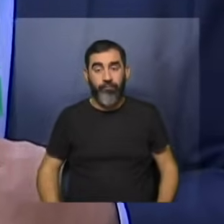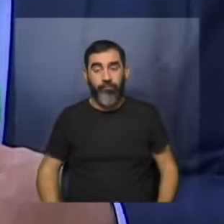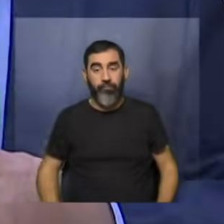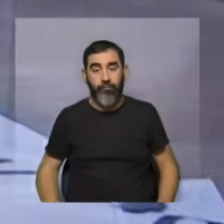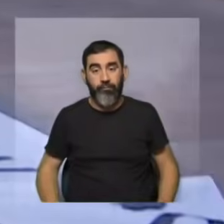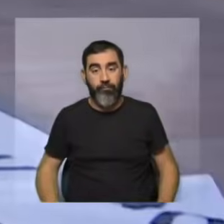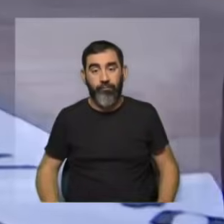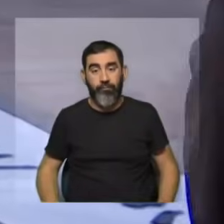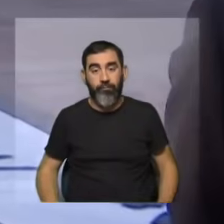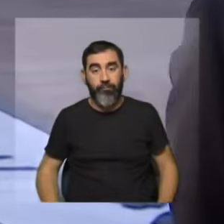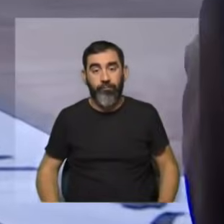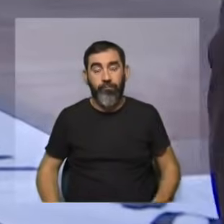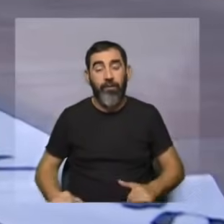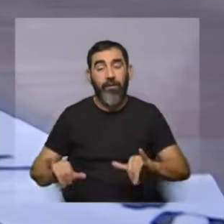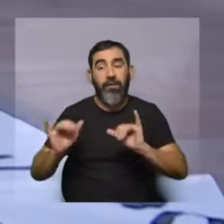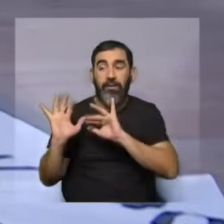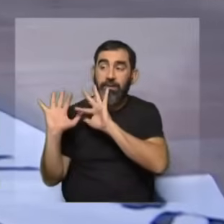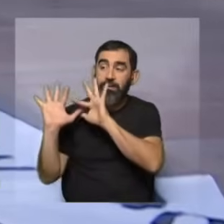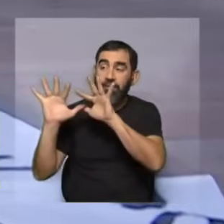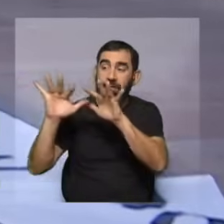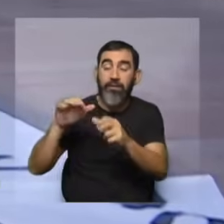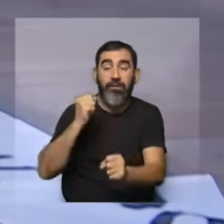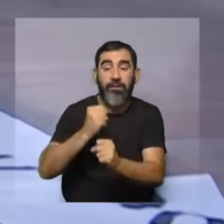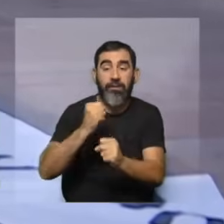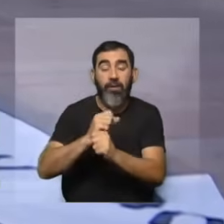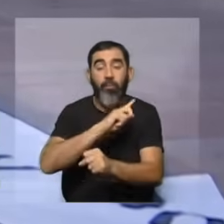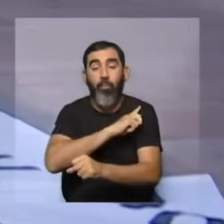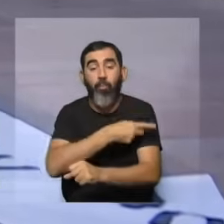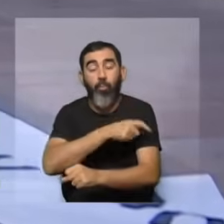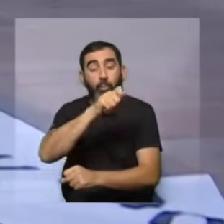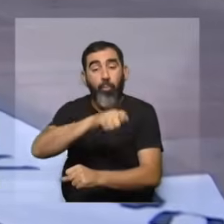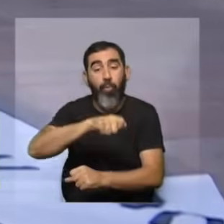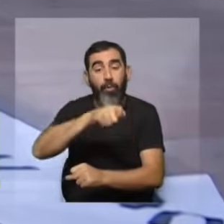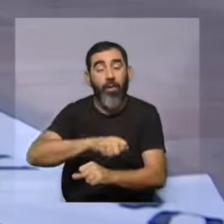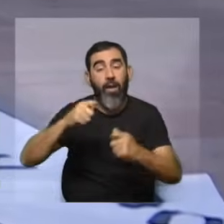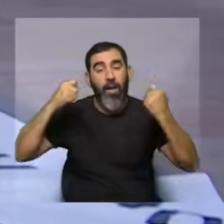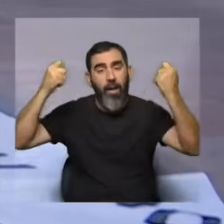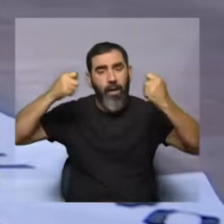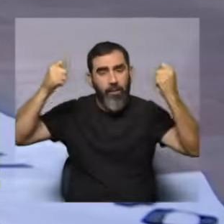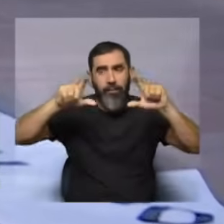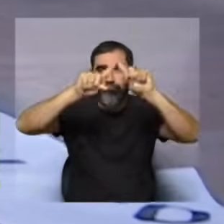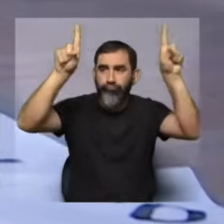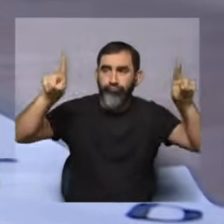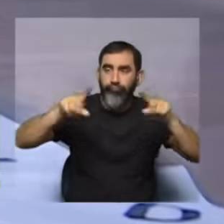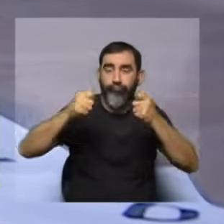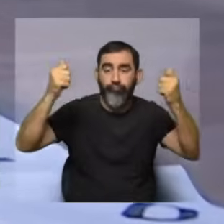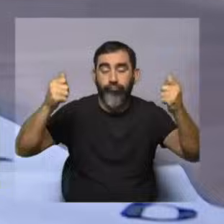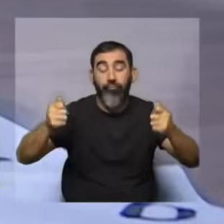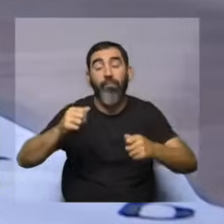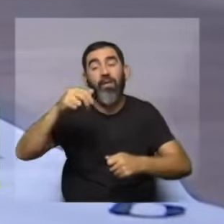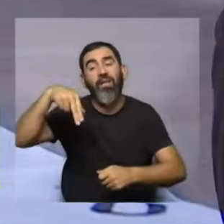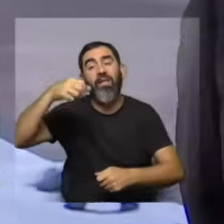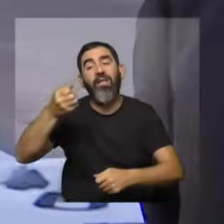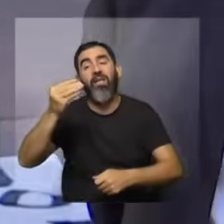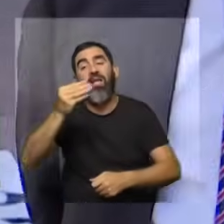Es así, Rosina. Ya están llegando los trabajadores del Poder Judicial con carteles, con pancartas, y estamos con Luis